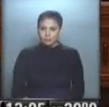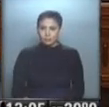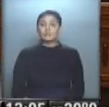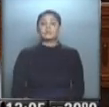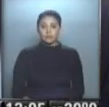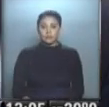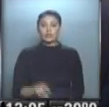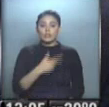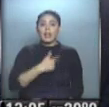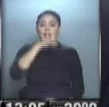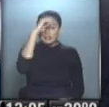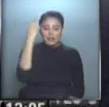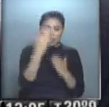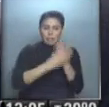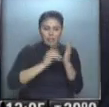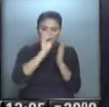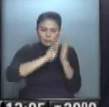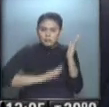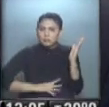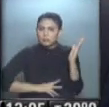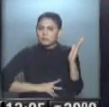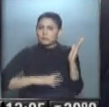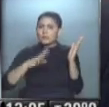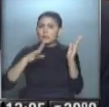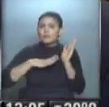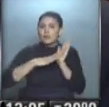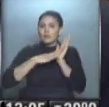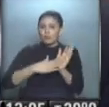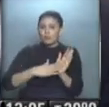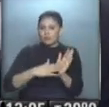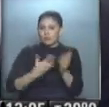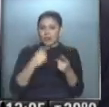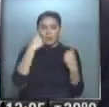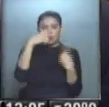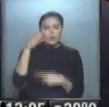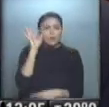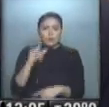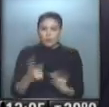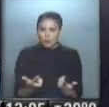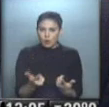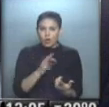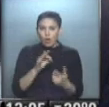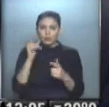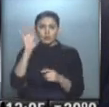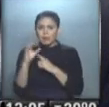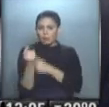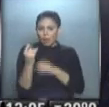La conducta procesal del Estado en el expediente no fue acreditar esta falta de pluralidad o esta supuesta concentración. Se limitó a